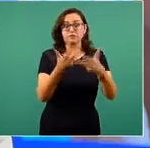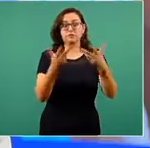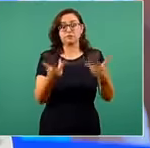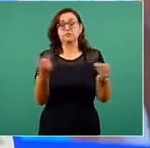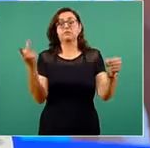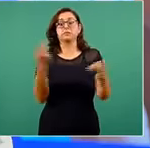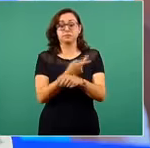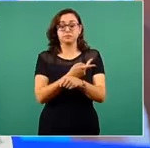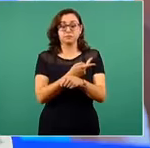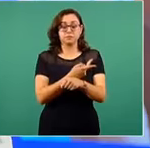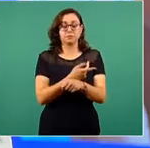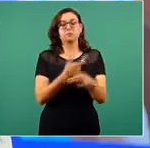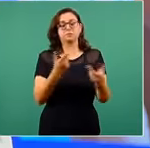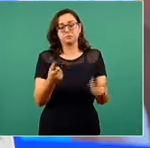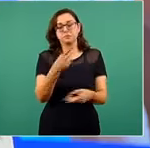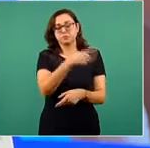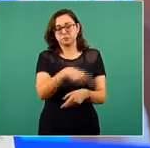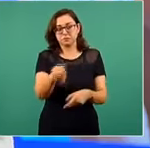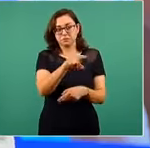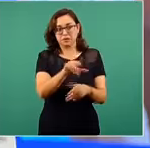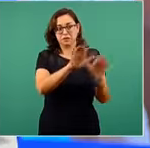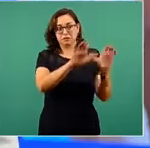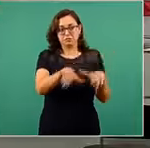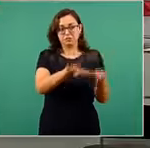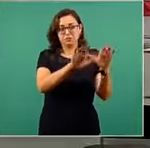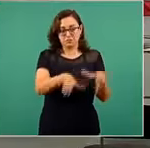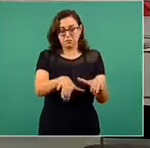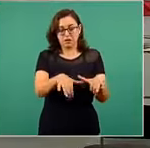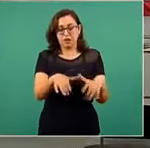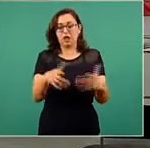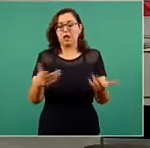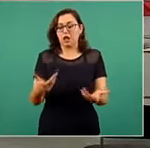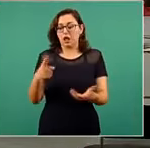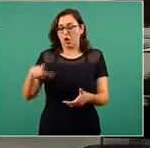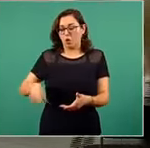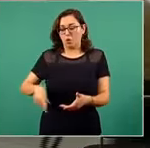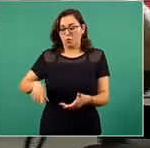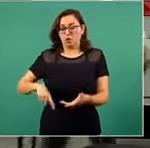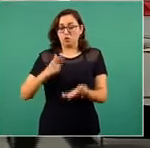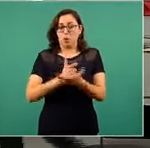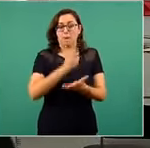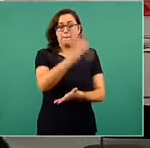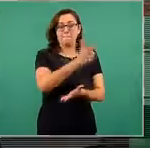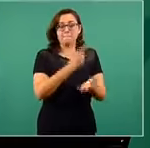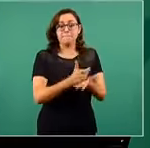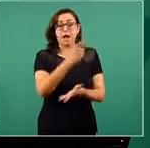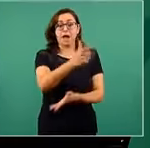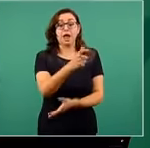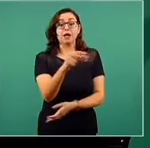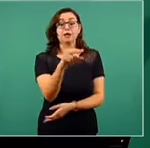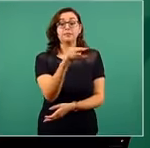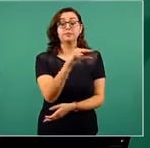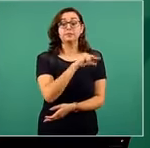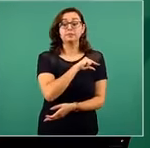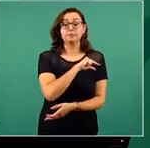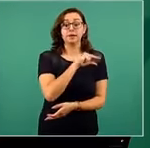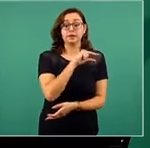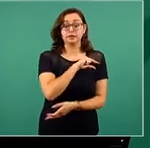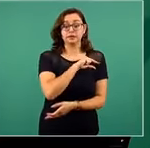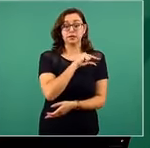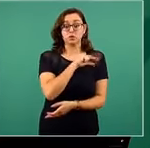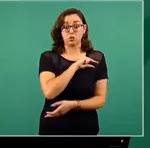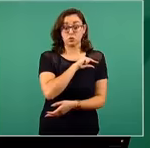iban a ser contratados. Ya que si se separa quién paga de quién da el servicio, existe la posibilidad de que se